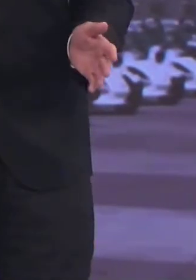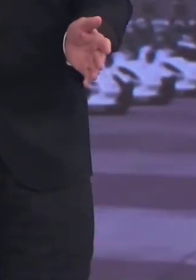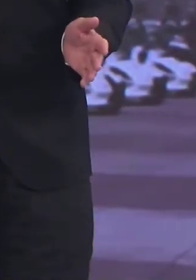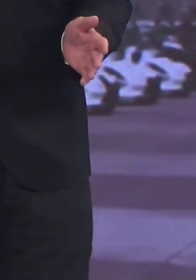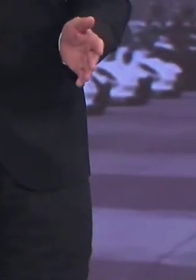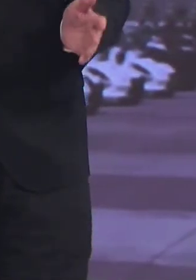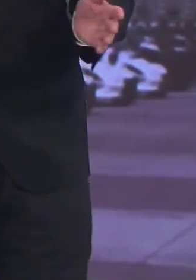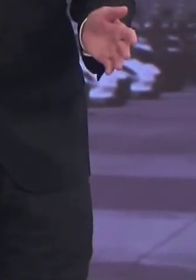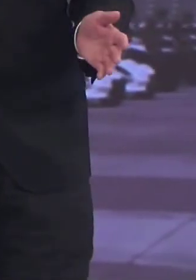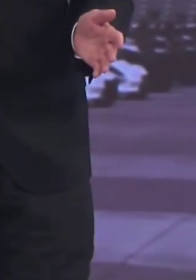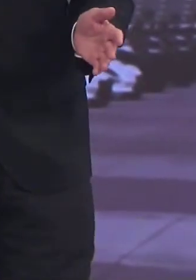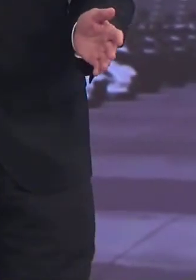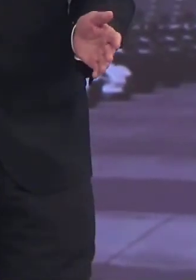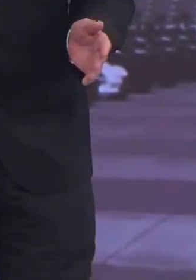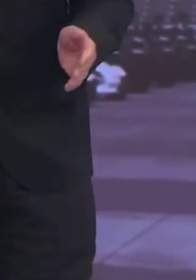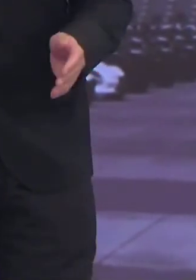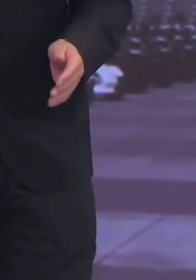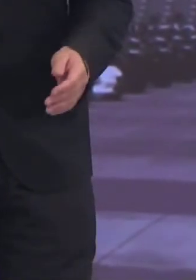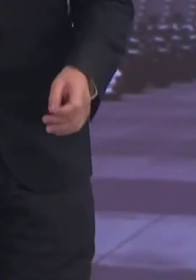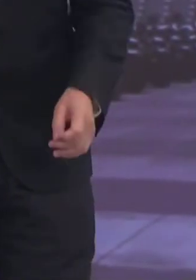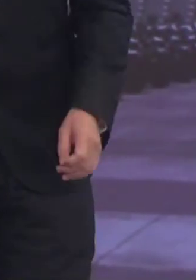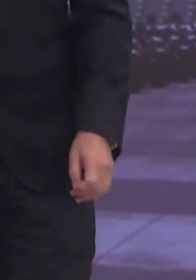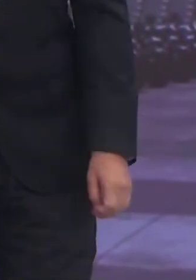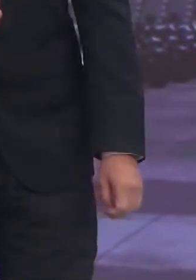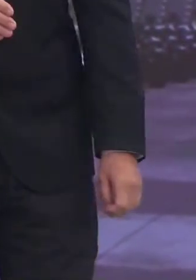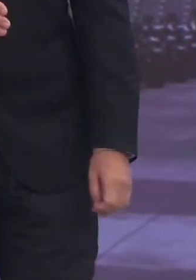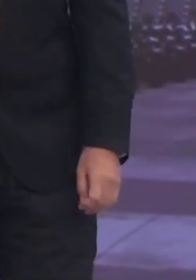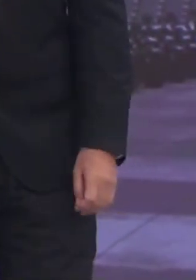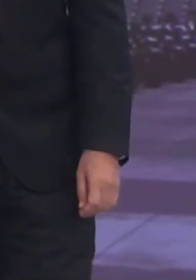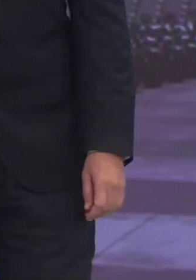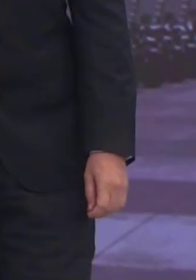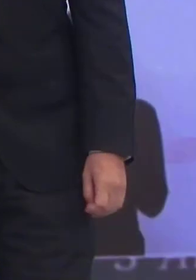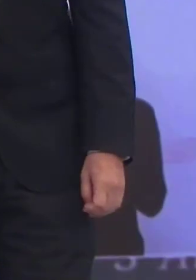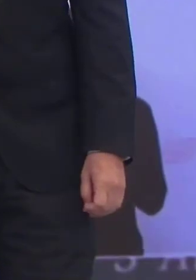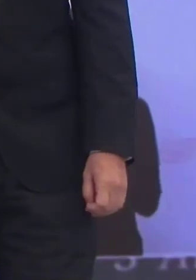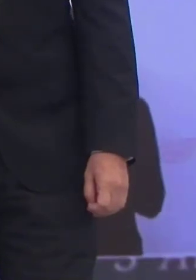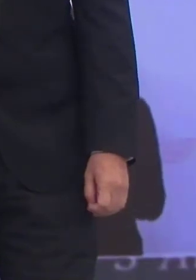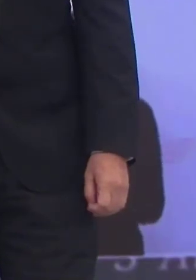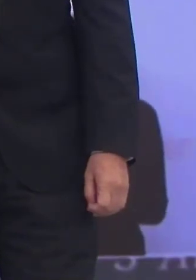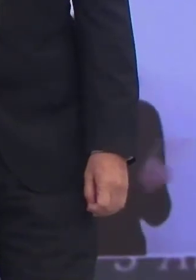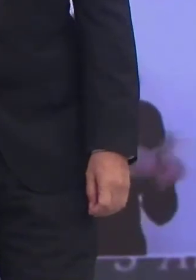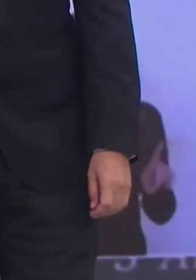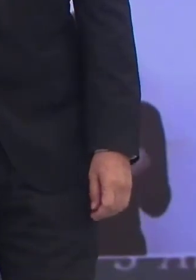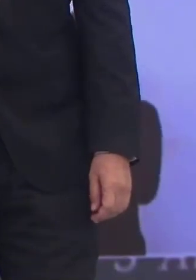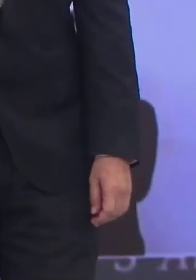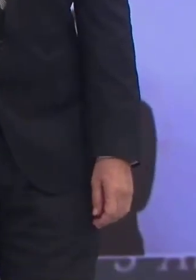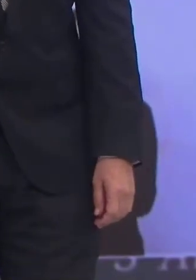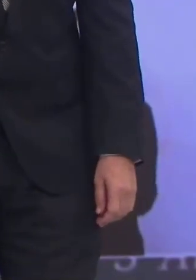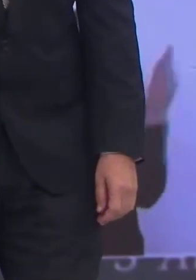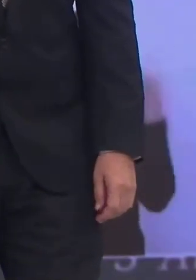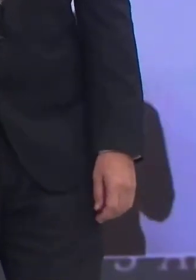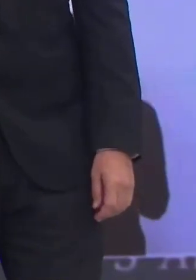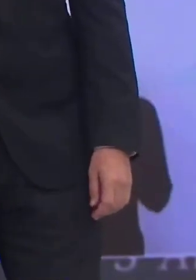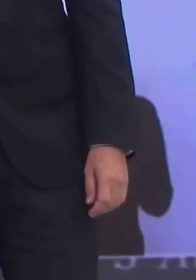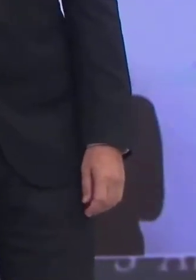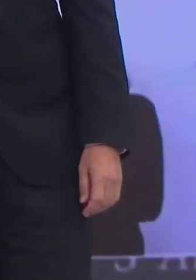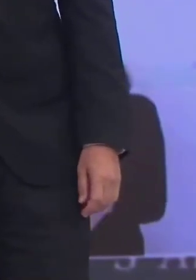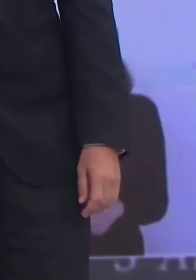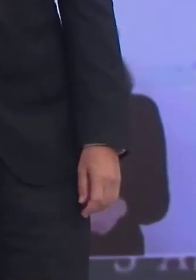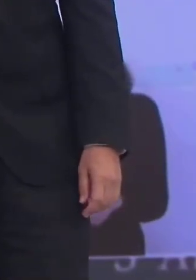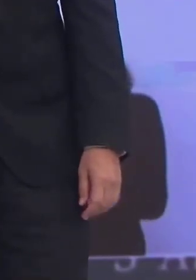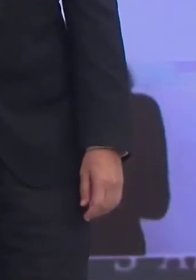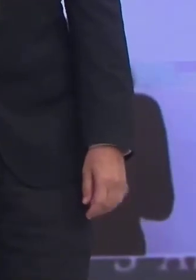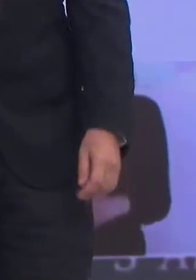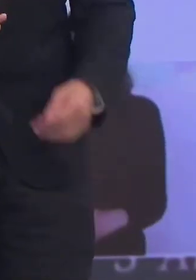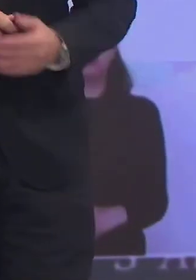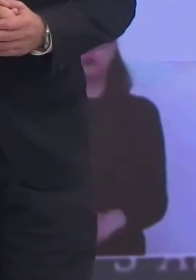operar en la ilegalidad porque dijo los militares hemos estado en el filo de la navaja y se lo negaron con felipe calderón y se